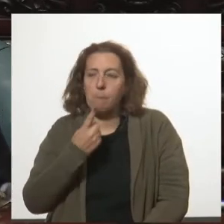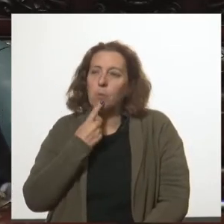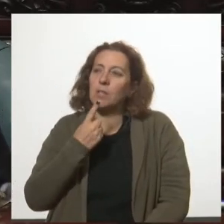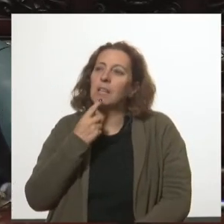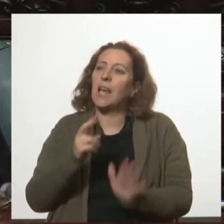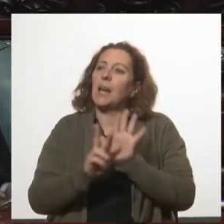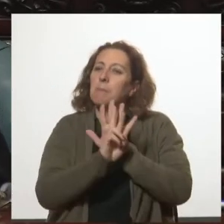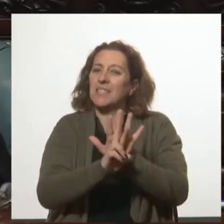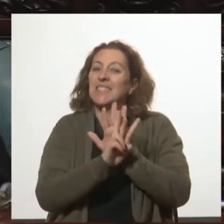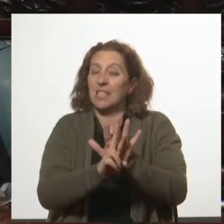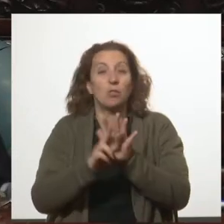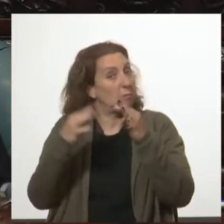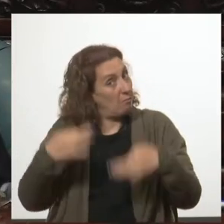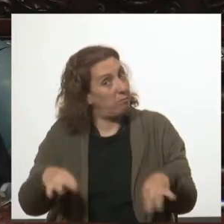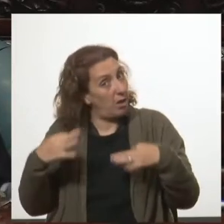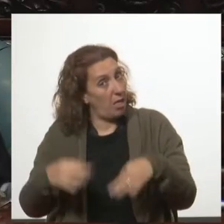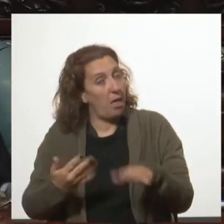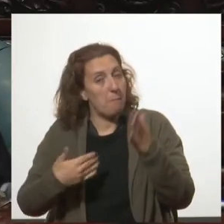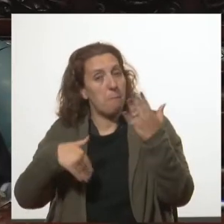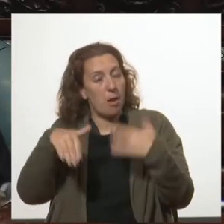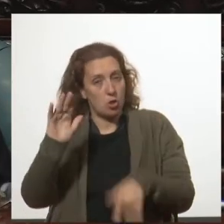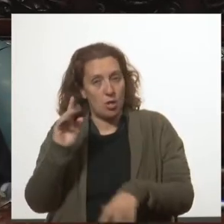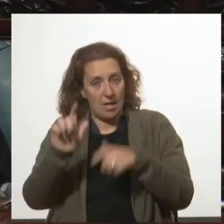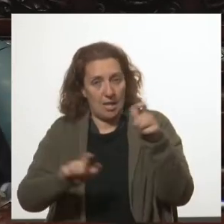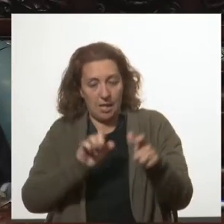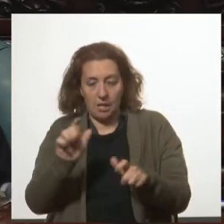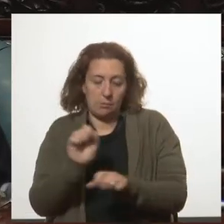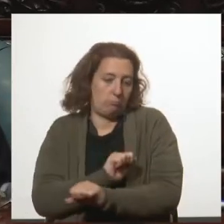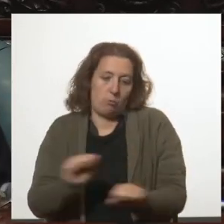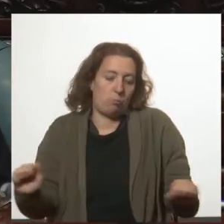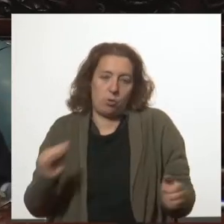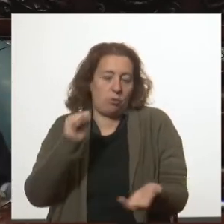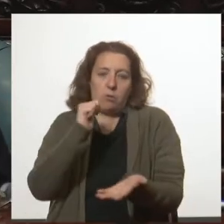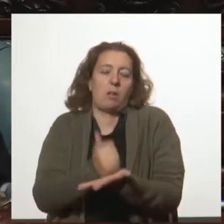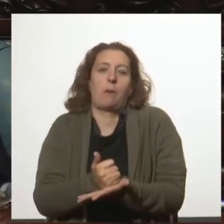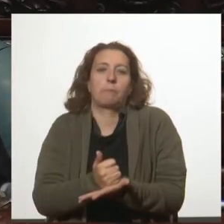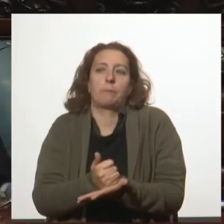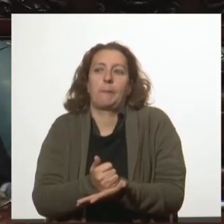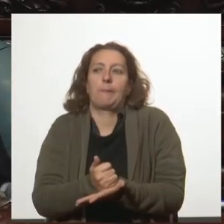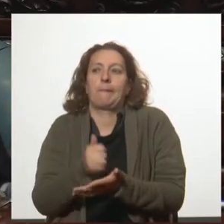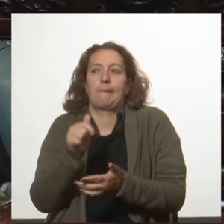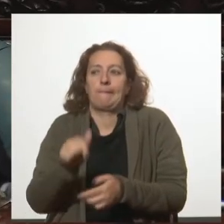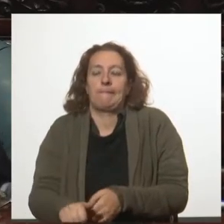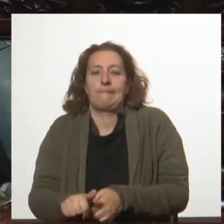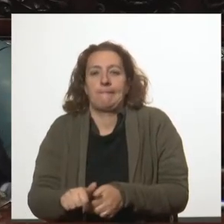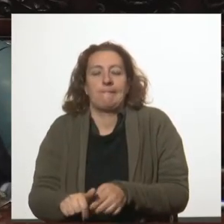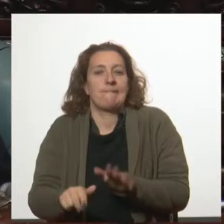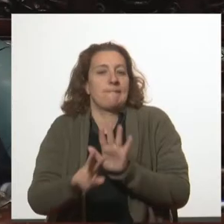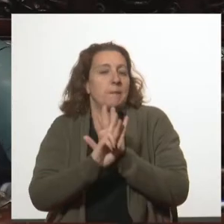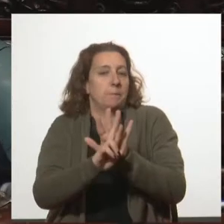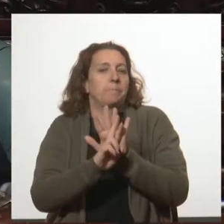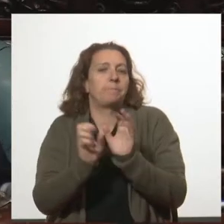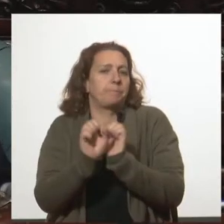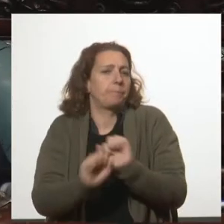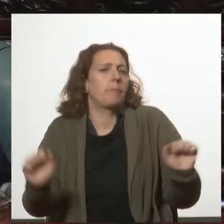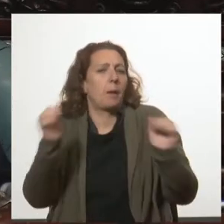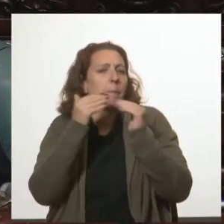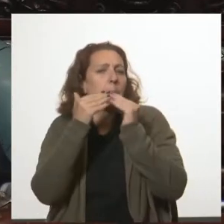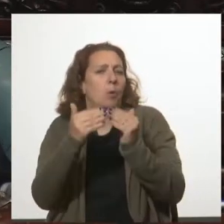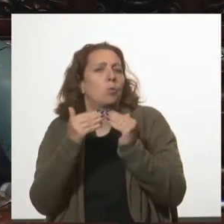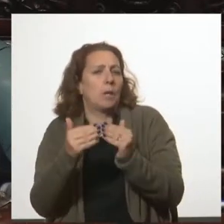representatividad genuina de más gente no pudieron estar acá presente a través de sus legisladores para poder preguntarles